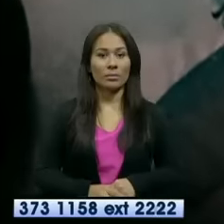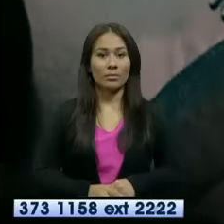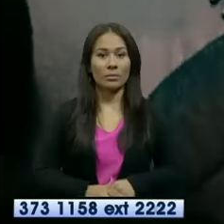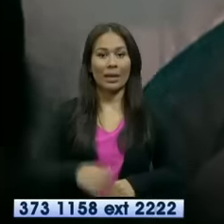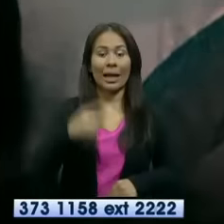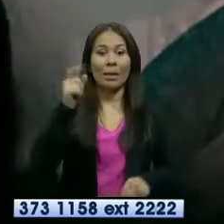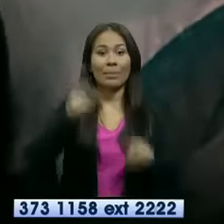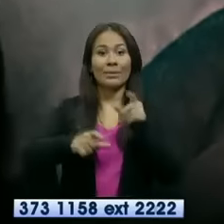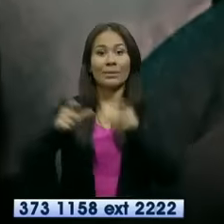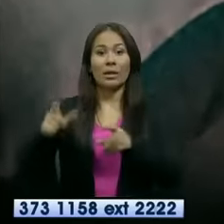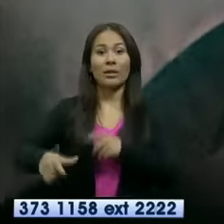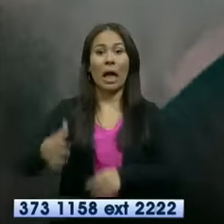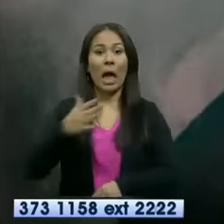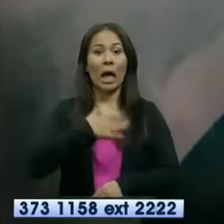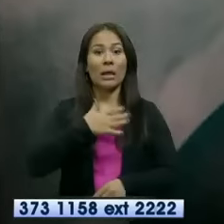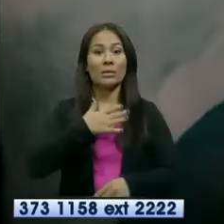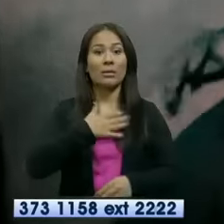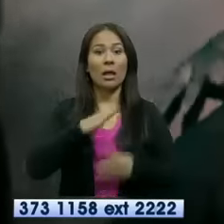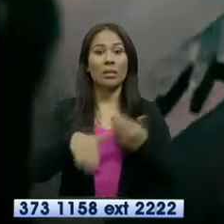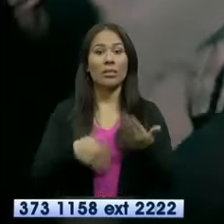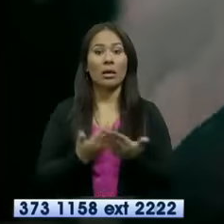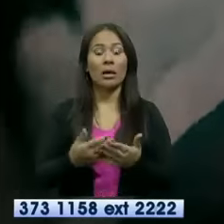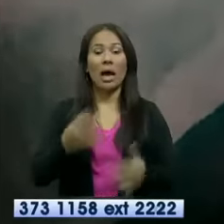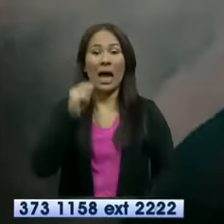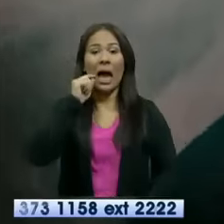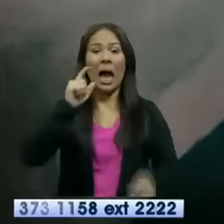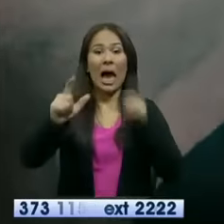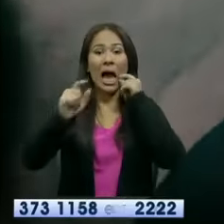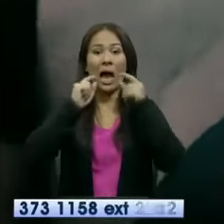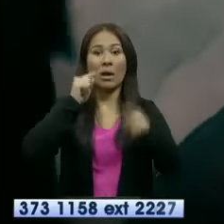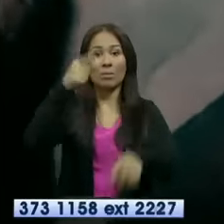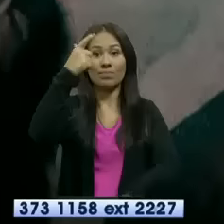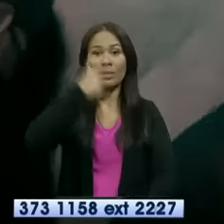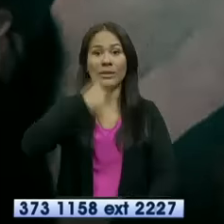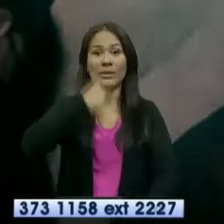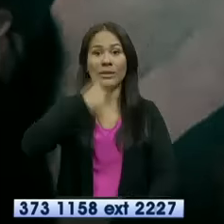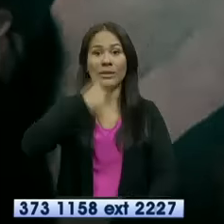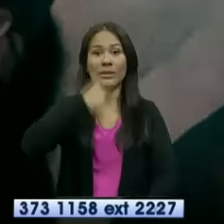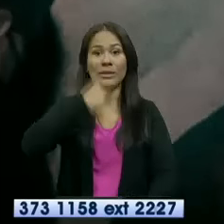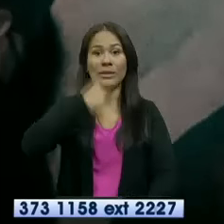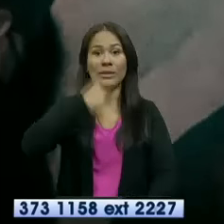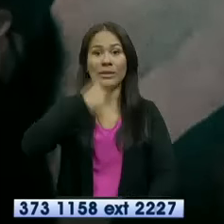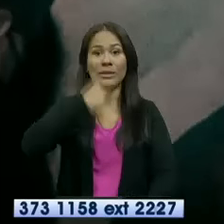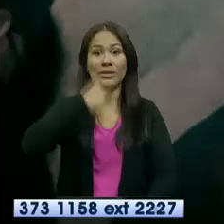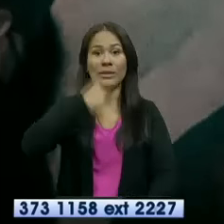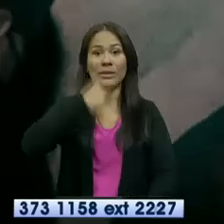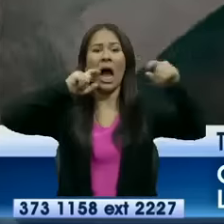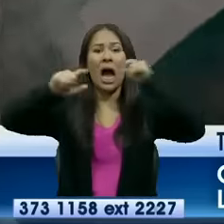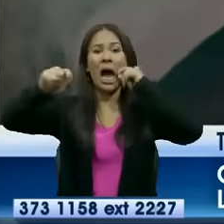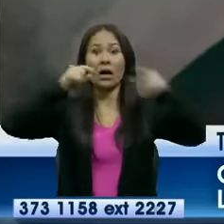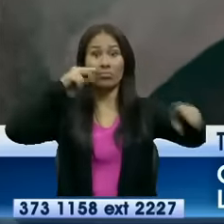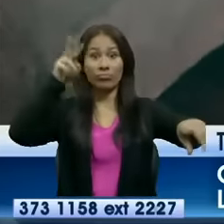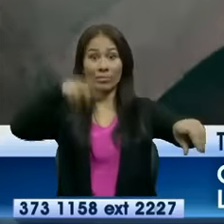Habitantes de Mapasingue de pronto se asustaron con los gritos de desesperación de esta persona.